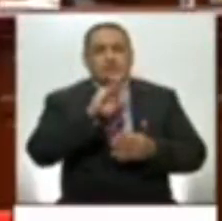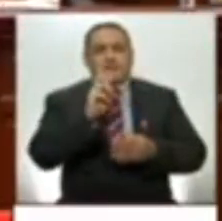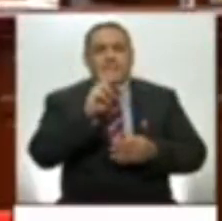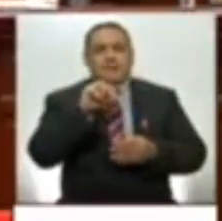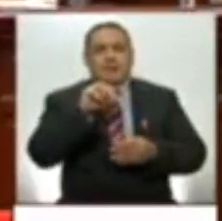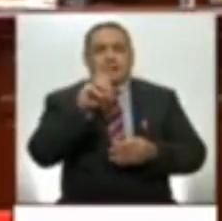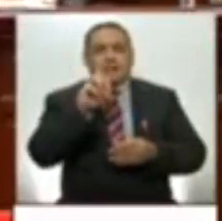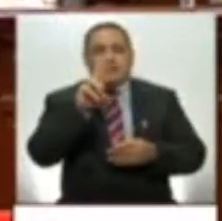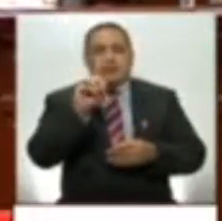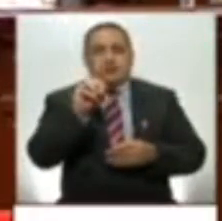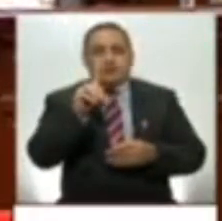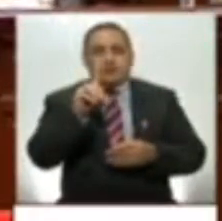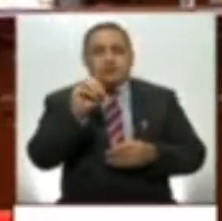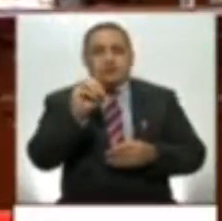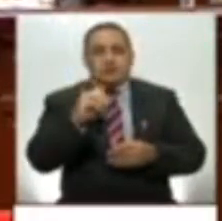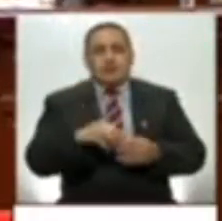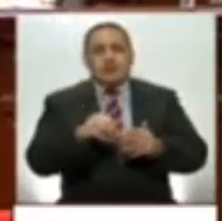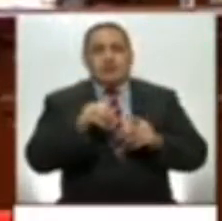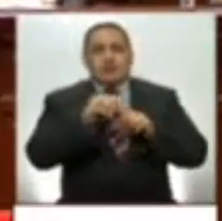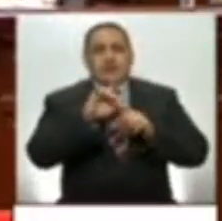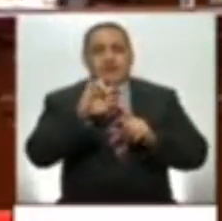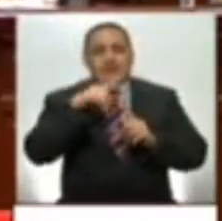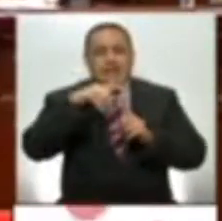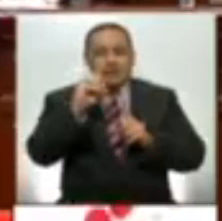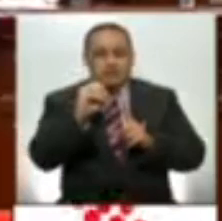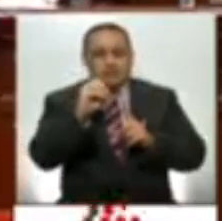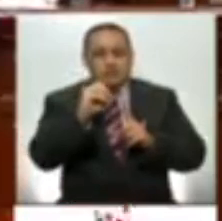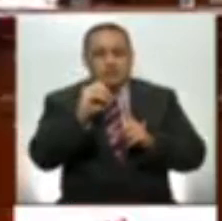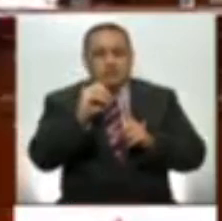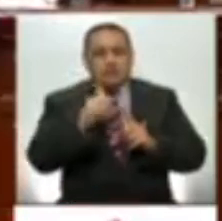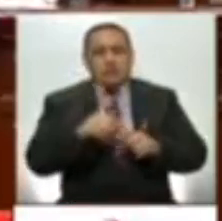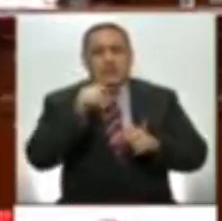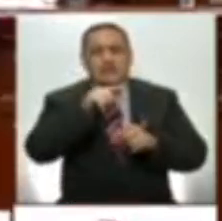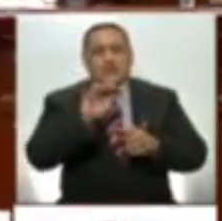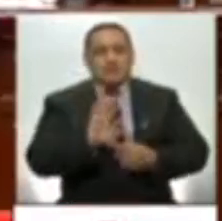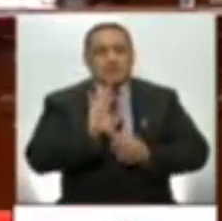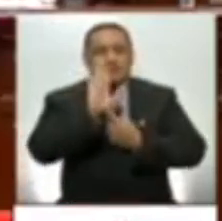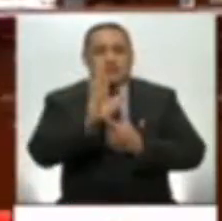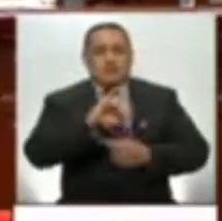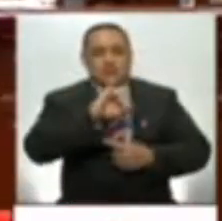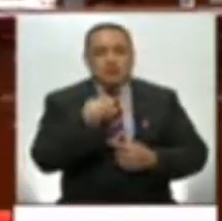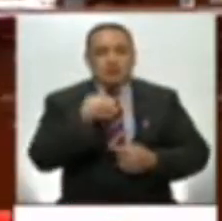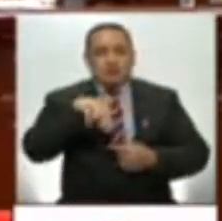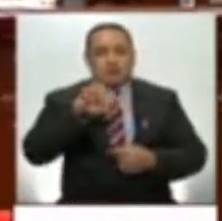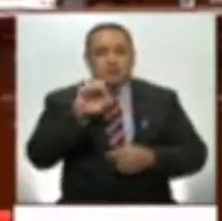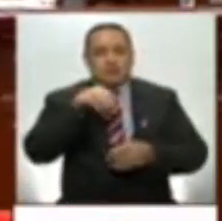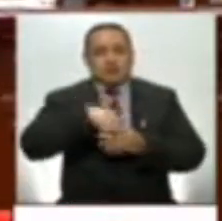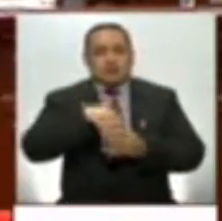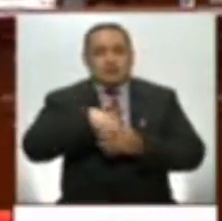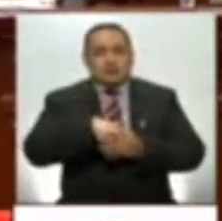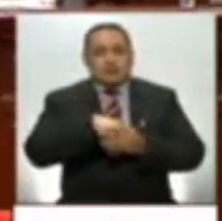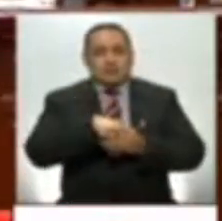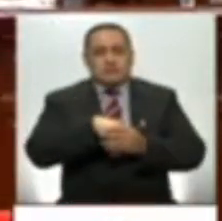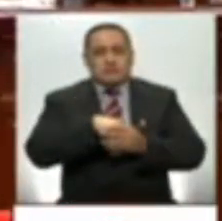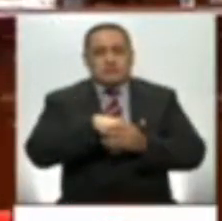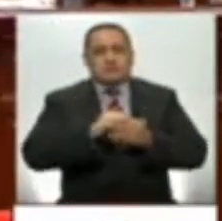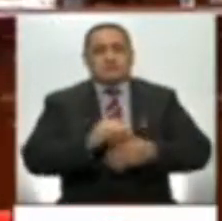Bernardo Jaime Quito Sarmiento, expedida por el Jurado Nacional de